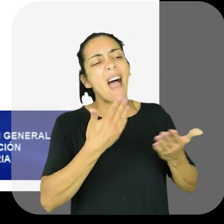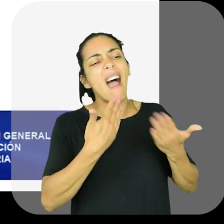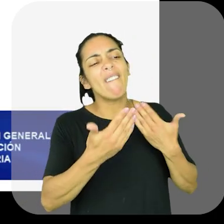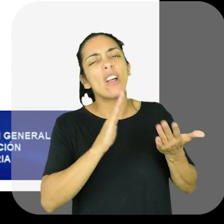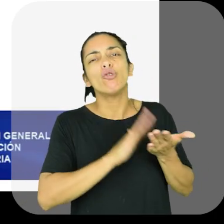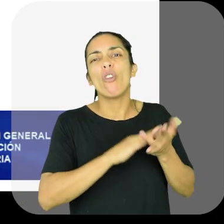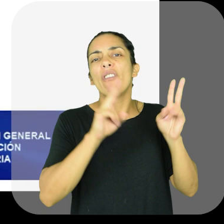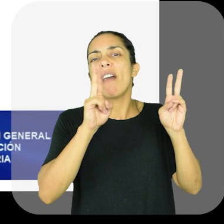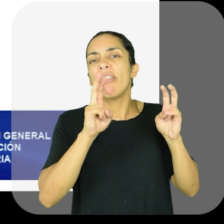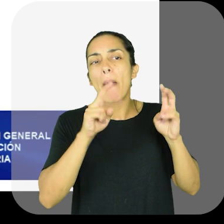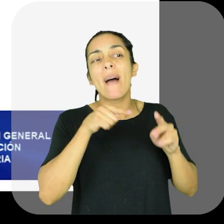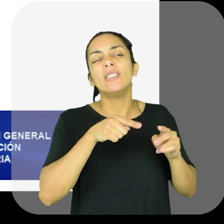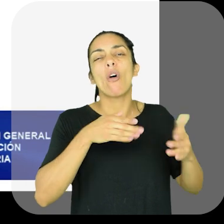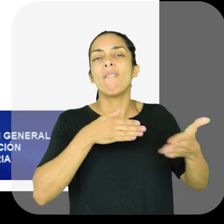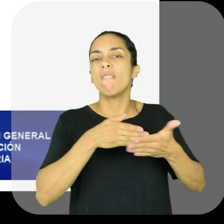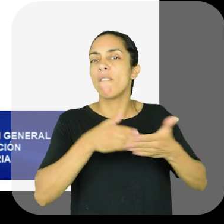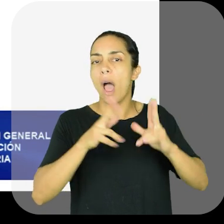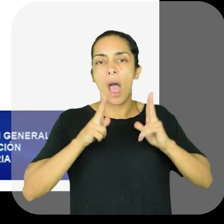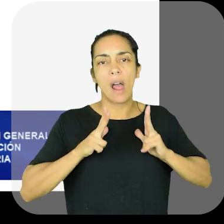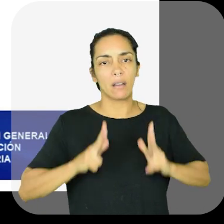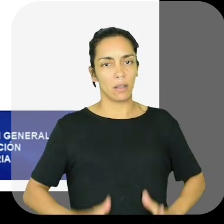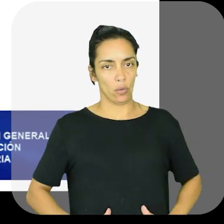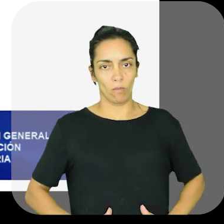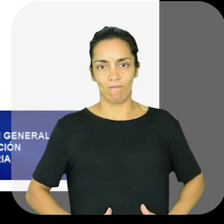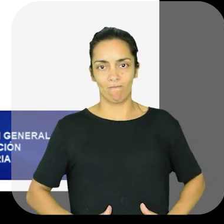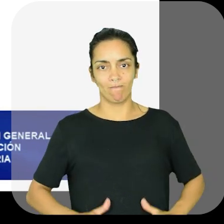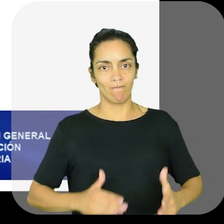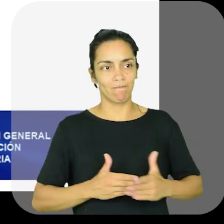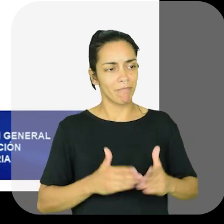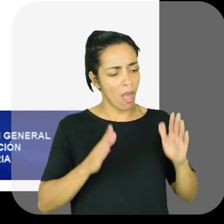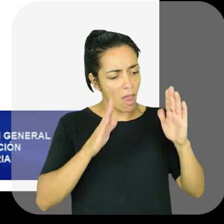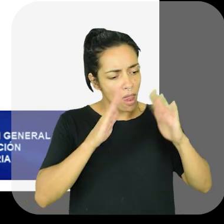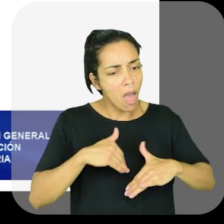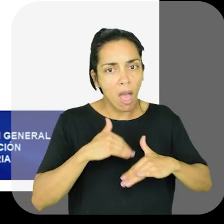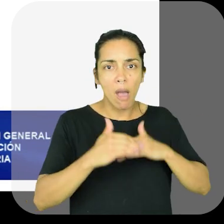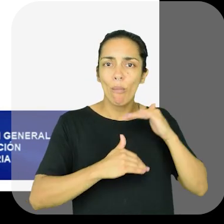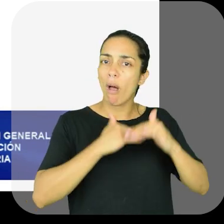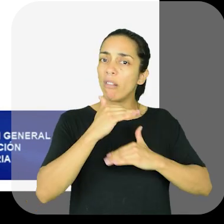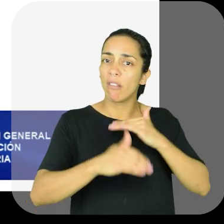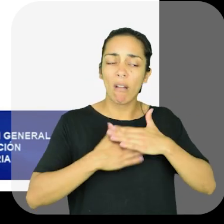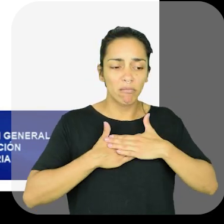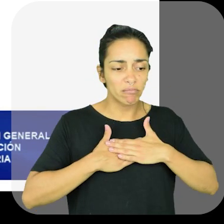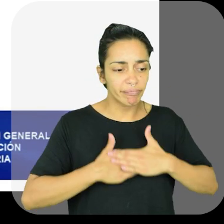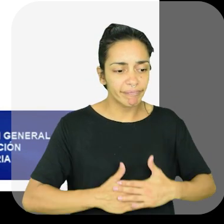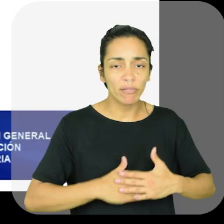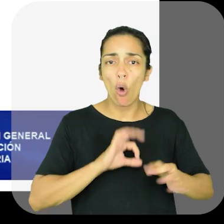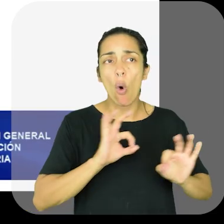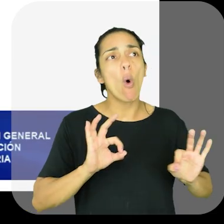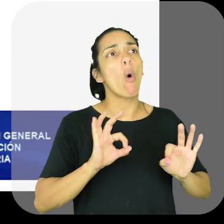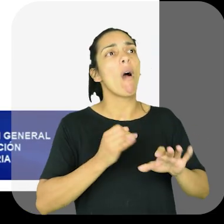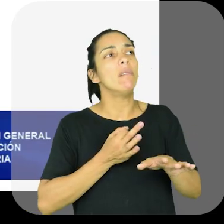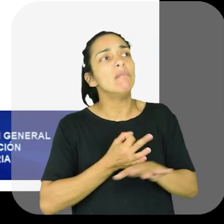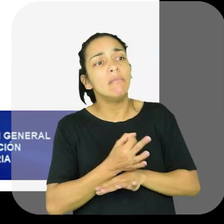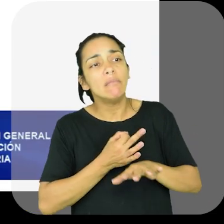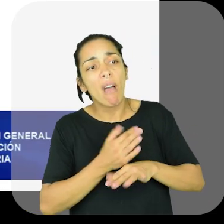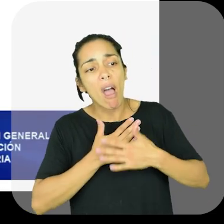son unas barreras actitudinales fuertes que impiden un proceso tranquilo en el aula o fuera de ella.